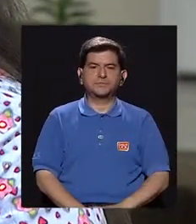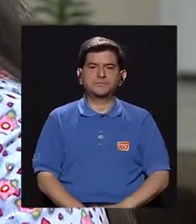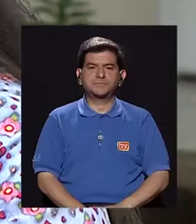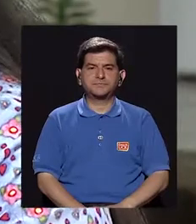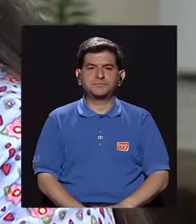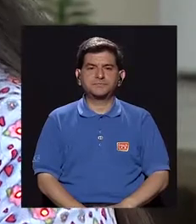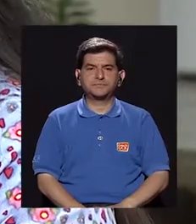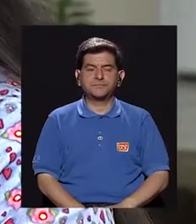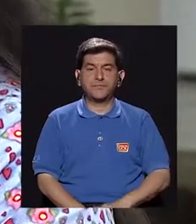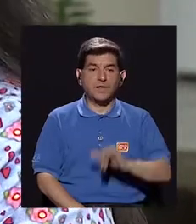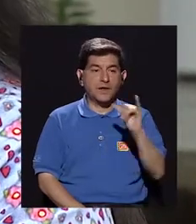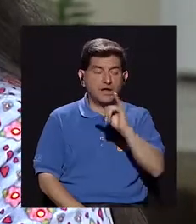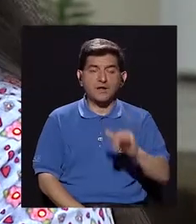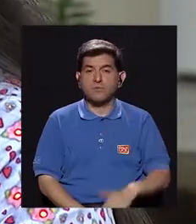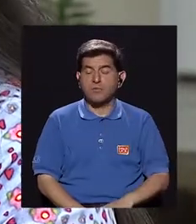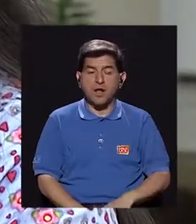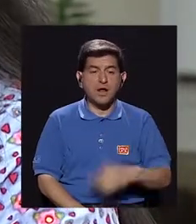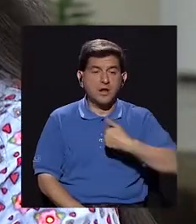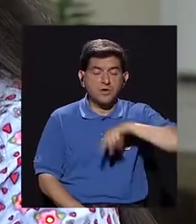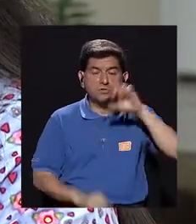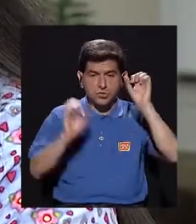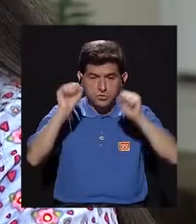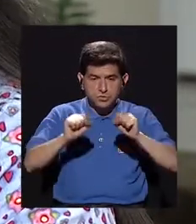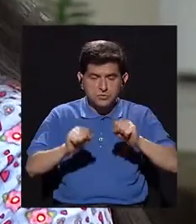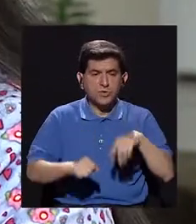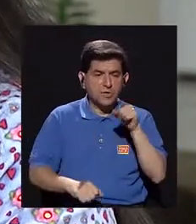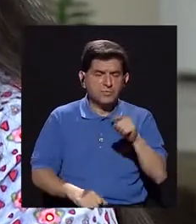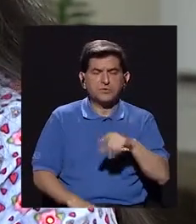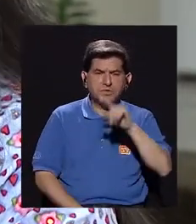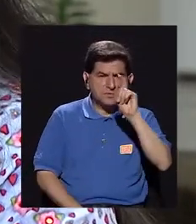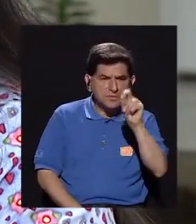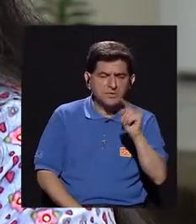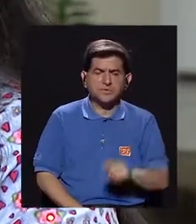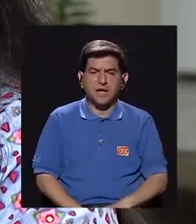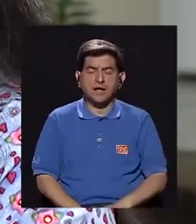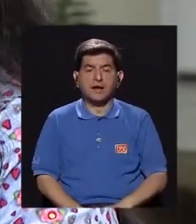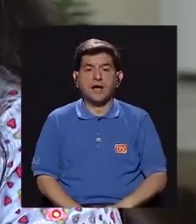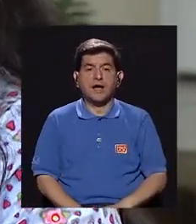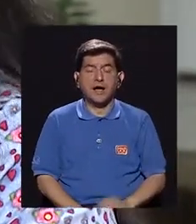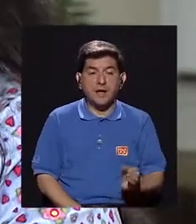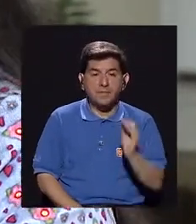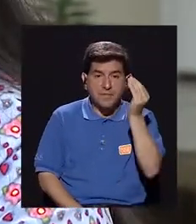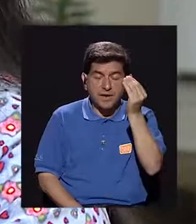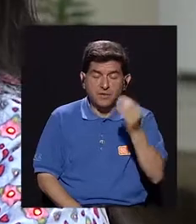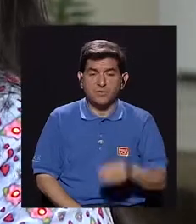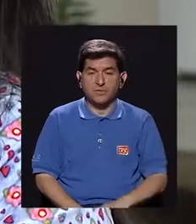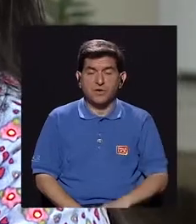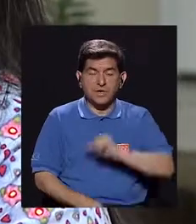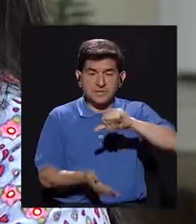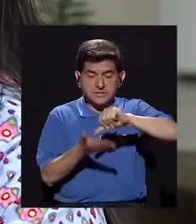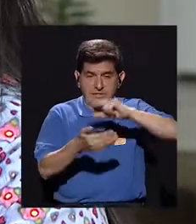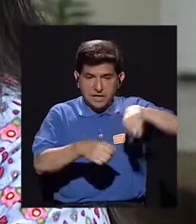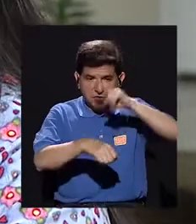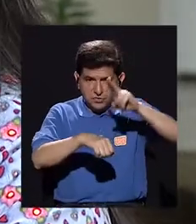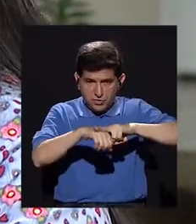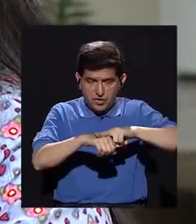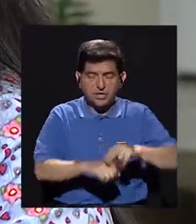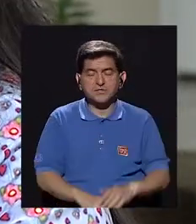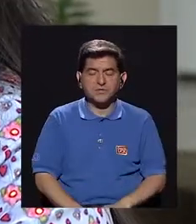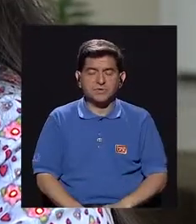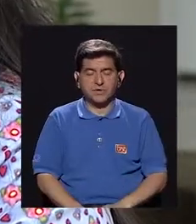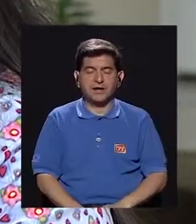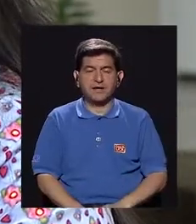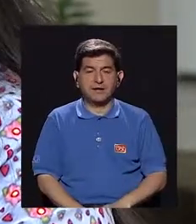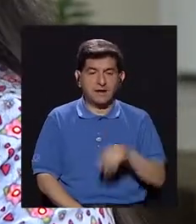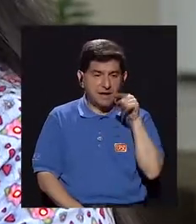2225-1154. Para igual cualquier cosa que puedan asistir, lo que es a nivel de menores. En San Pedro se encuentra lo que es el Centro Nacional de